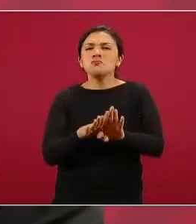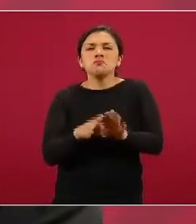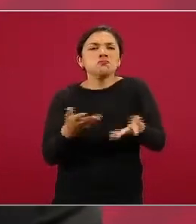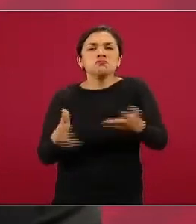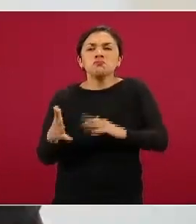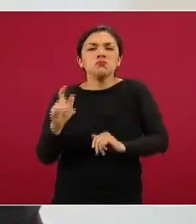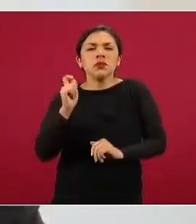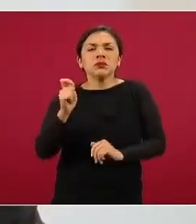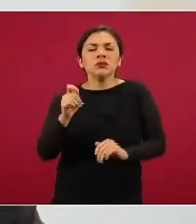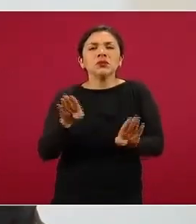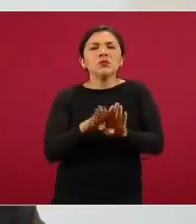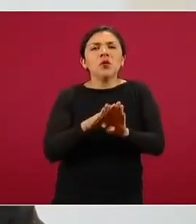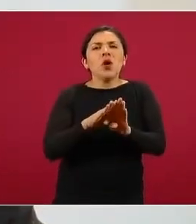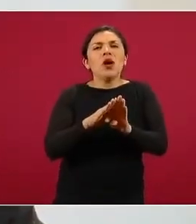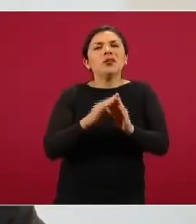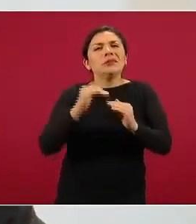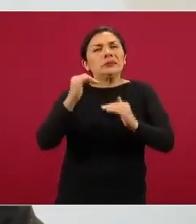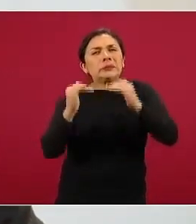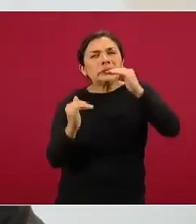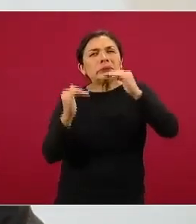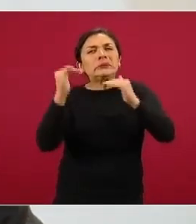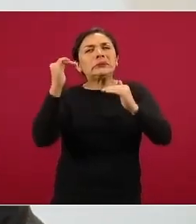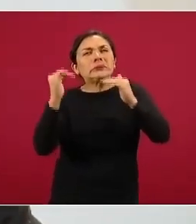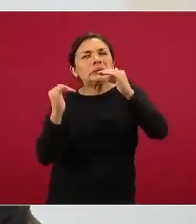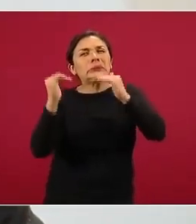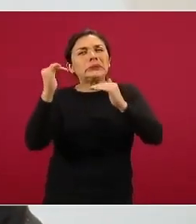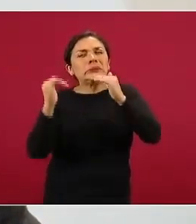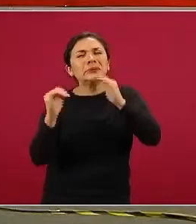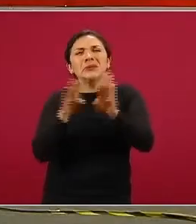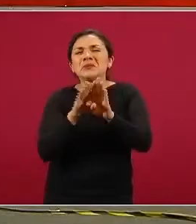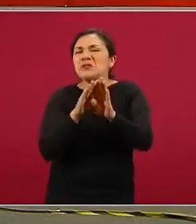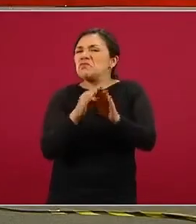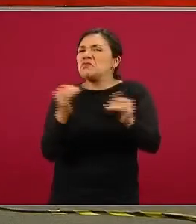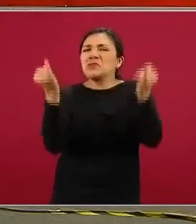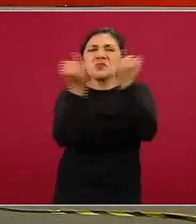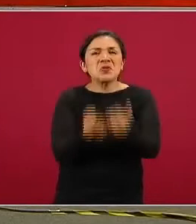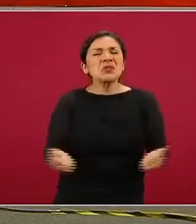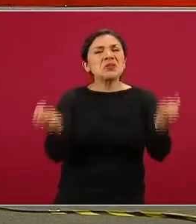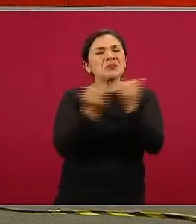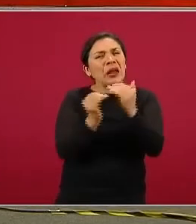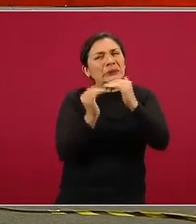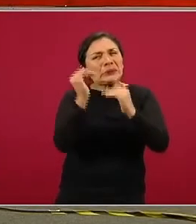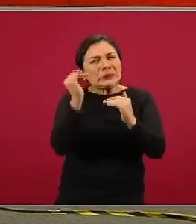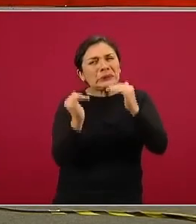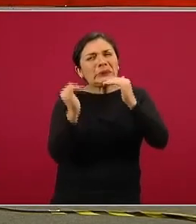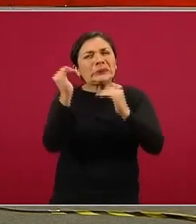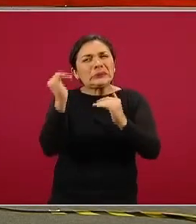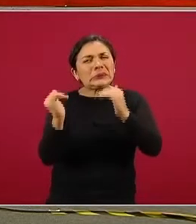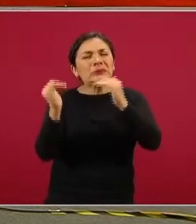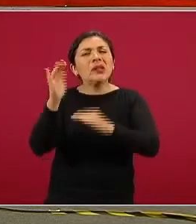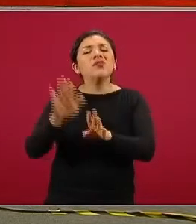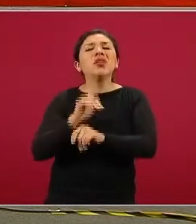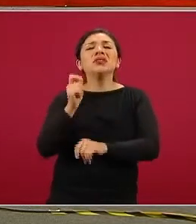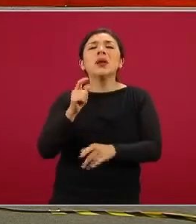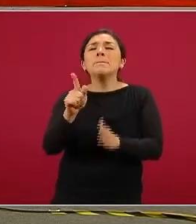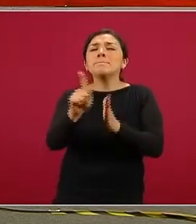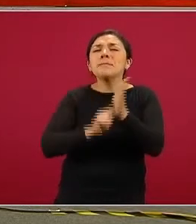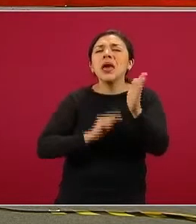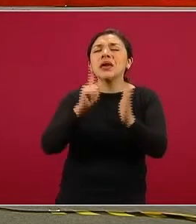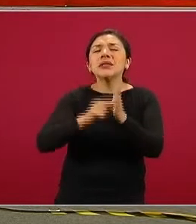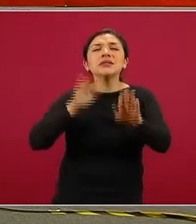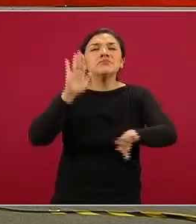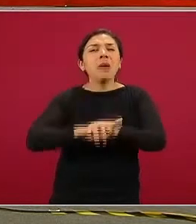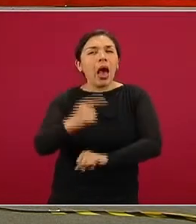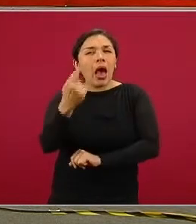prácticamente se está quieta la tendencia al alza, porque son los meses que históricamente